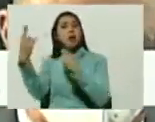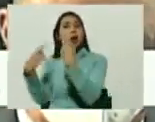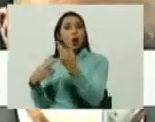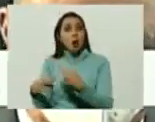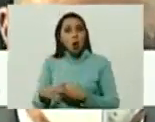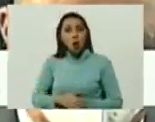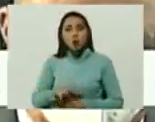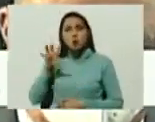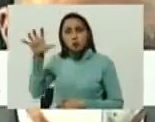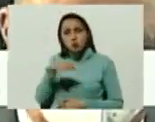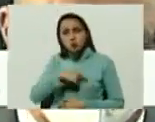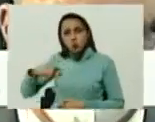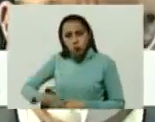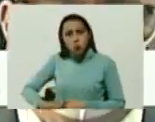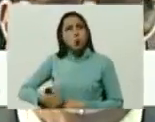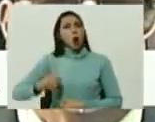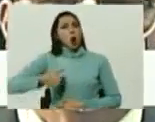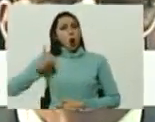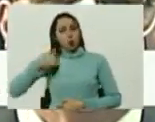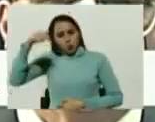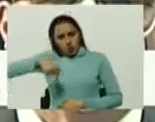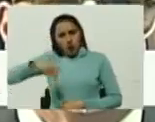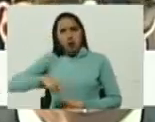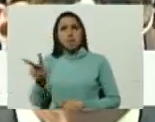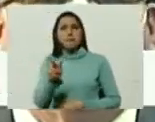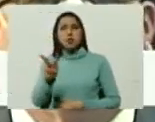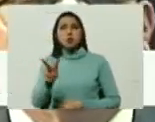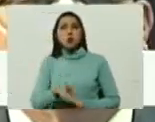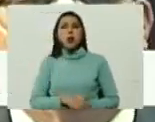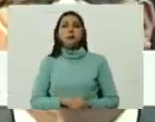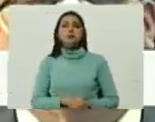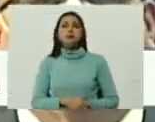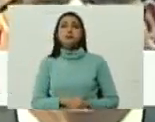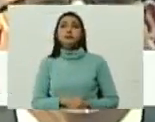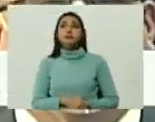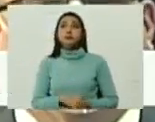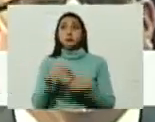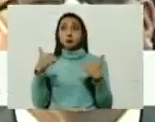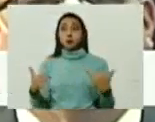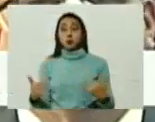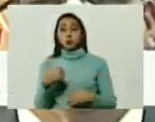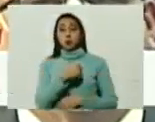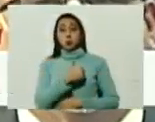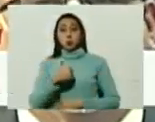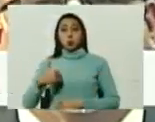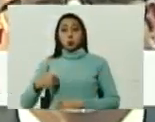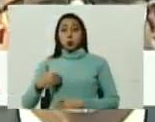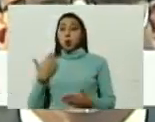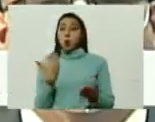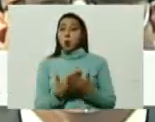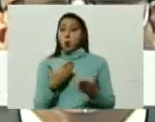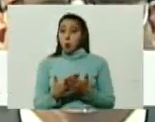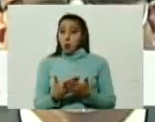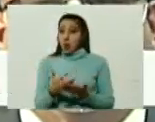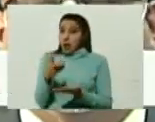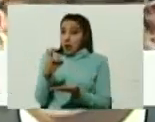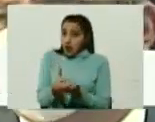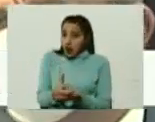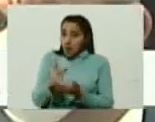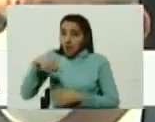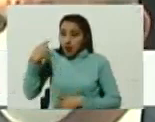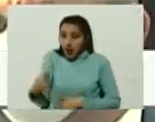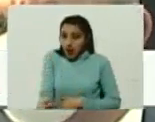de mucho provecho para venezuela presidente yo quisiera proponer a la cámara que para la próxima